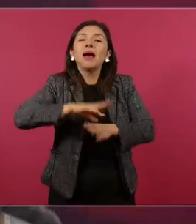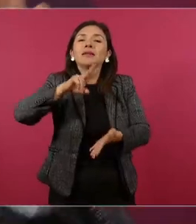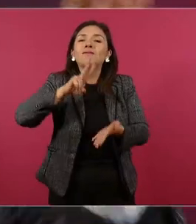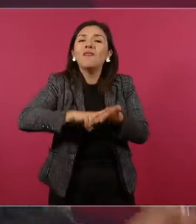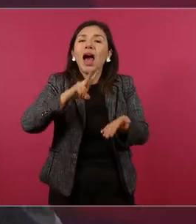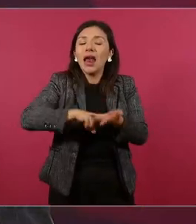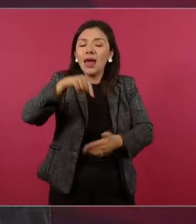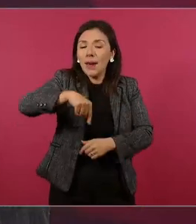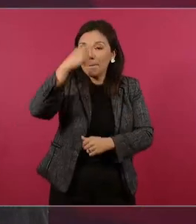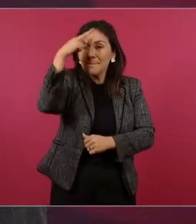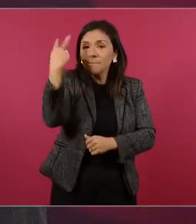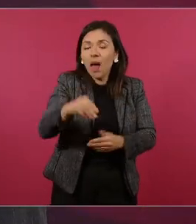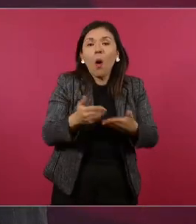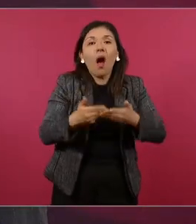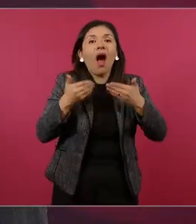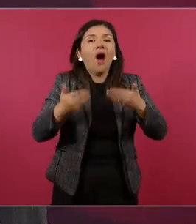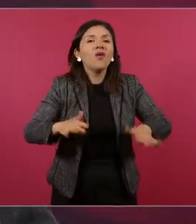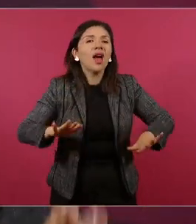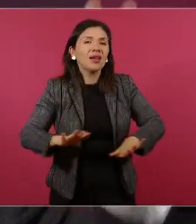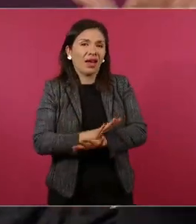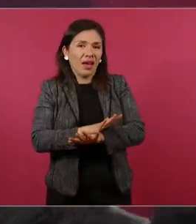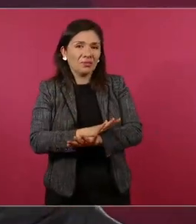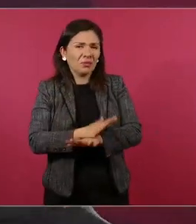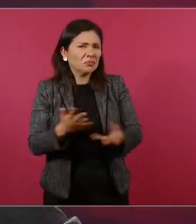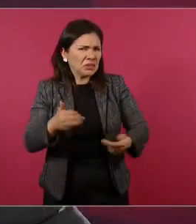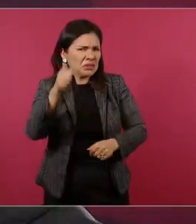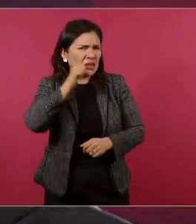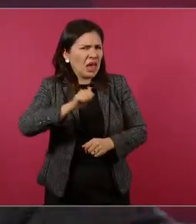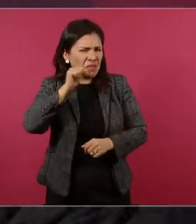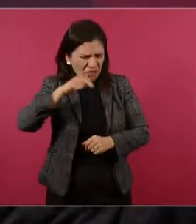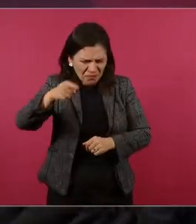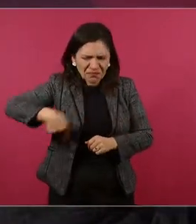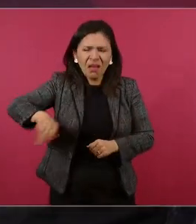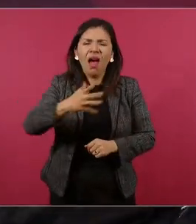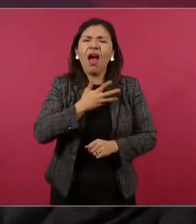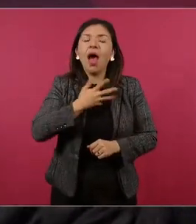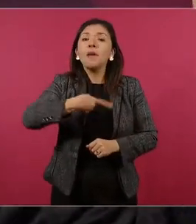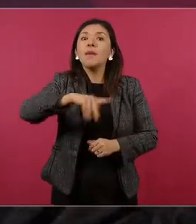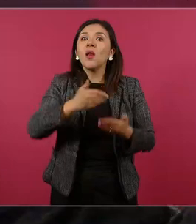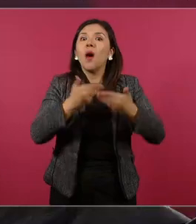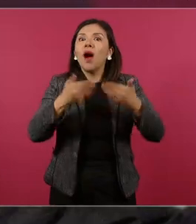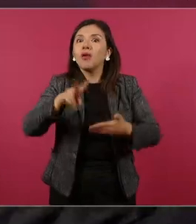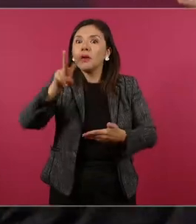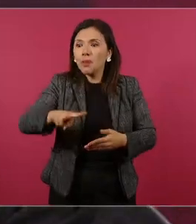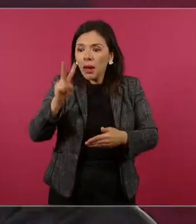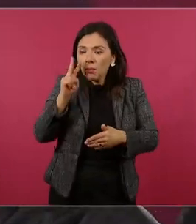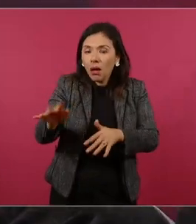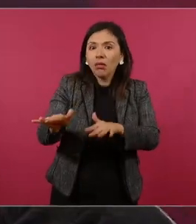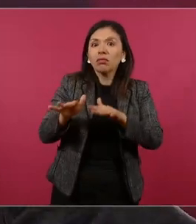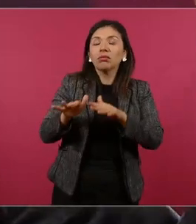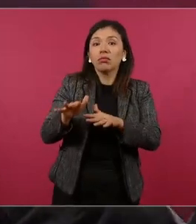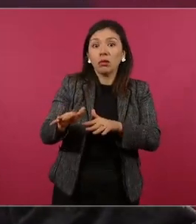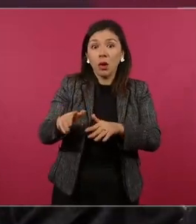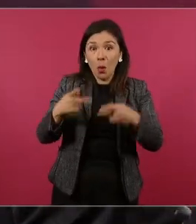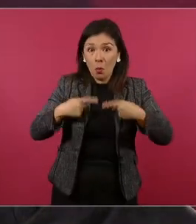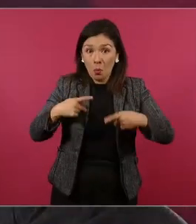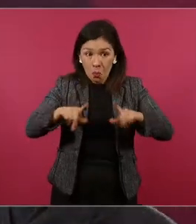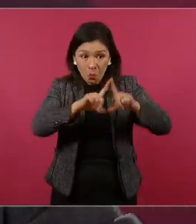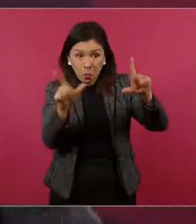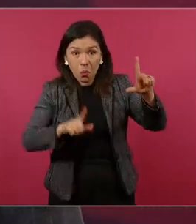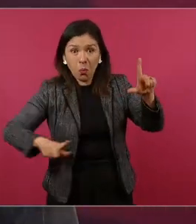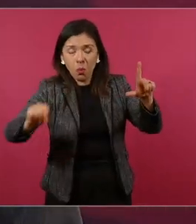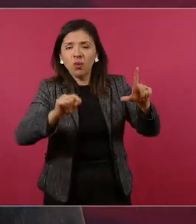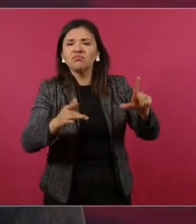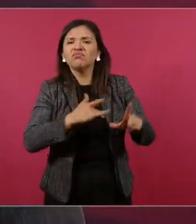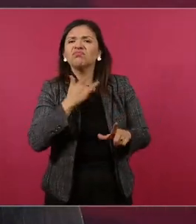México ahora siempre lo ha tenido pero ahora se manifestó ahora el pueblo se